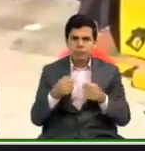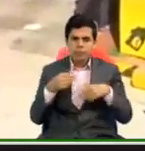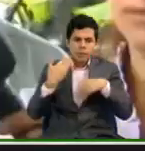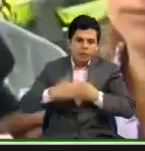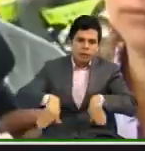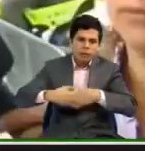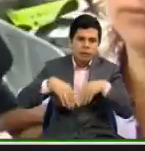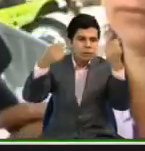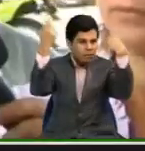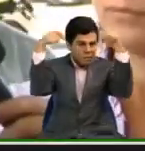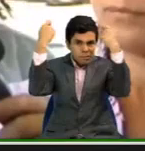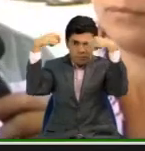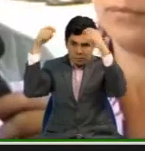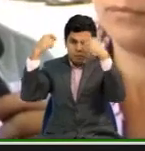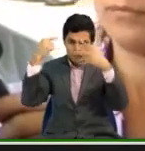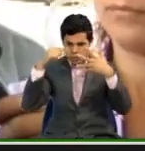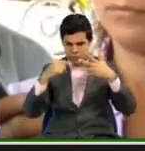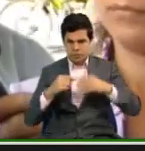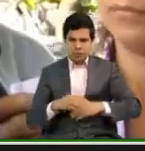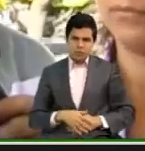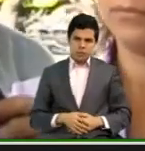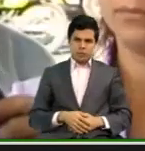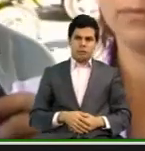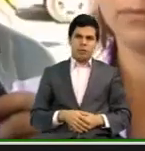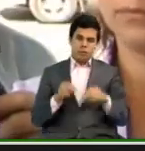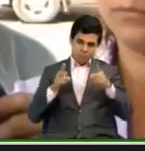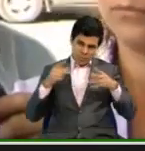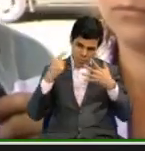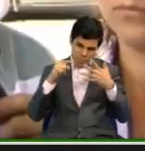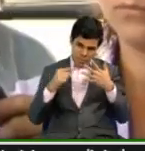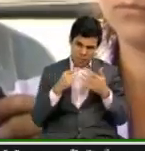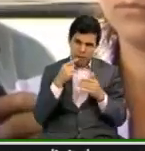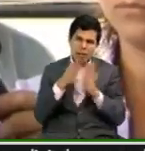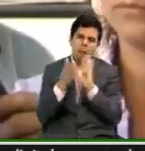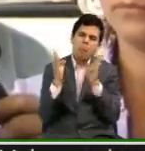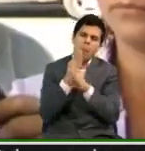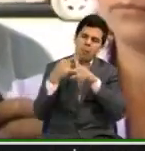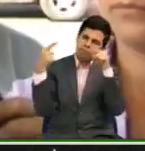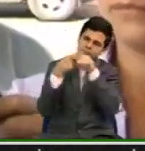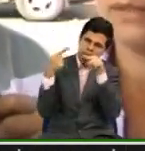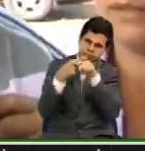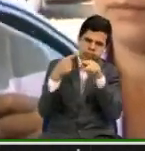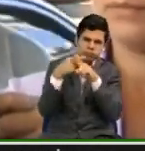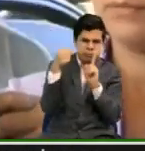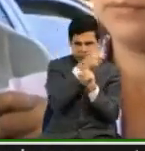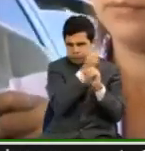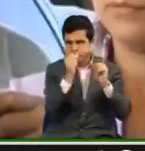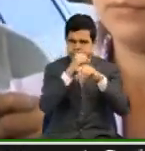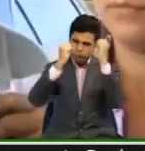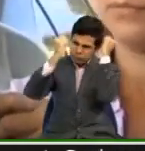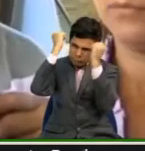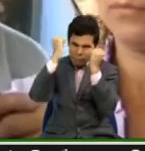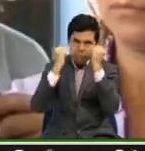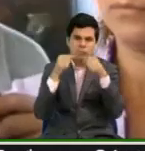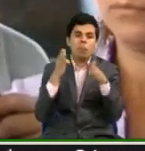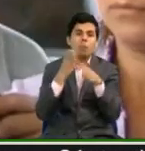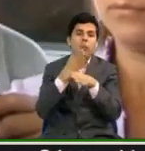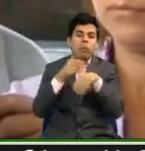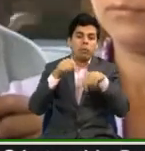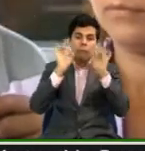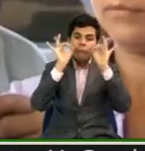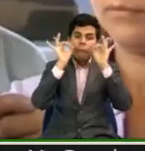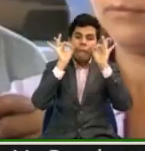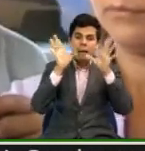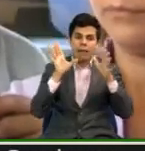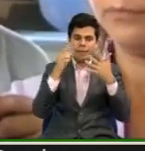informal. Evitar de que los conductores se peleen. Tenemos tenido ya muchas riñas, algunas dificultades y nuestra presencia policial aquí evita precisamente